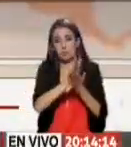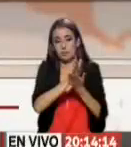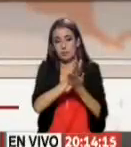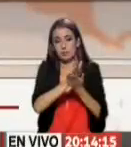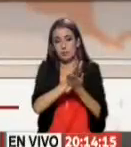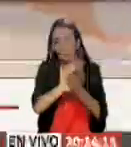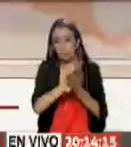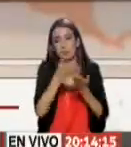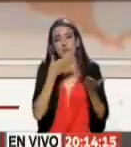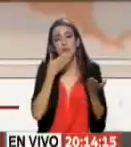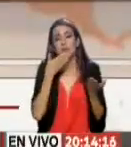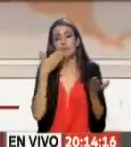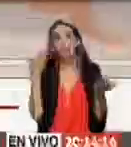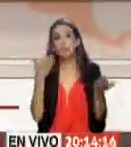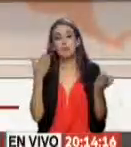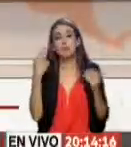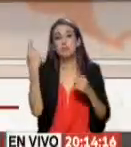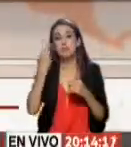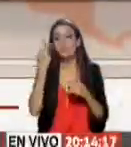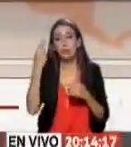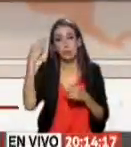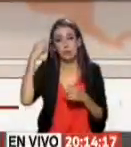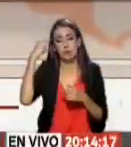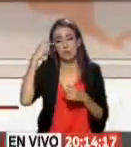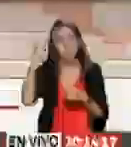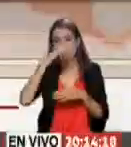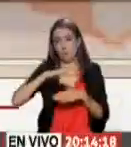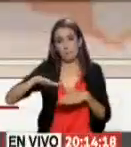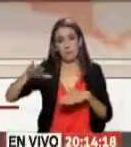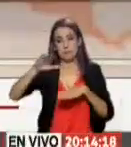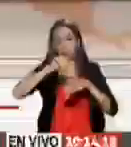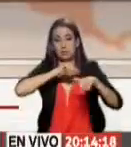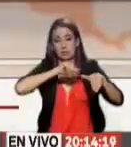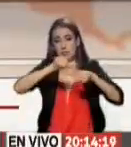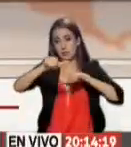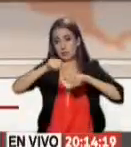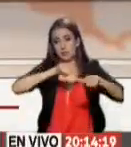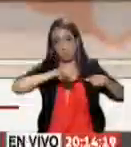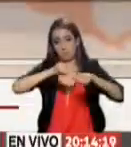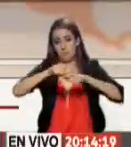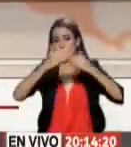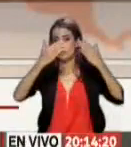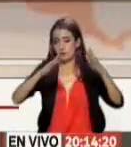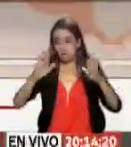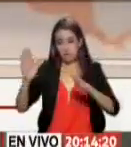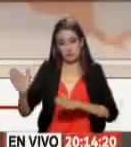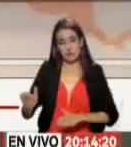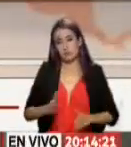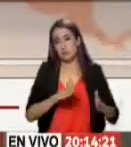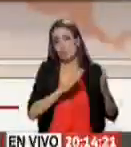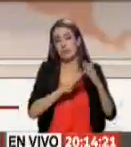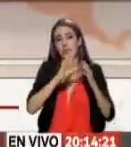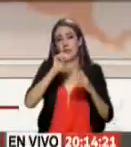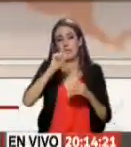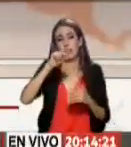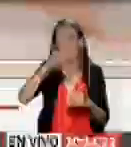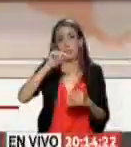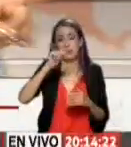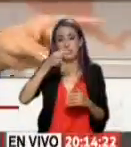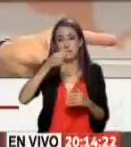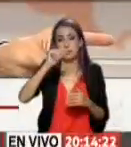de solamente pensar que es una falta administrativa y no sancionar a la asambleísta Ana Galarza con la